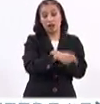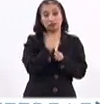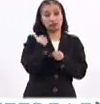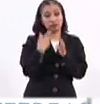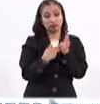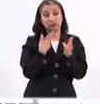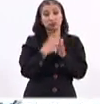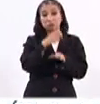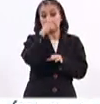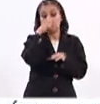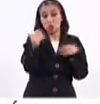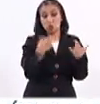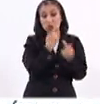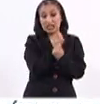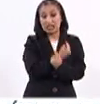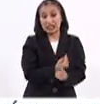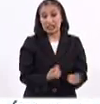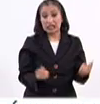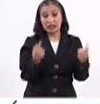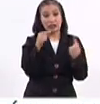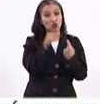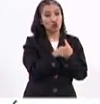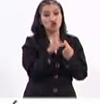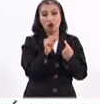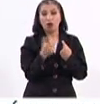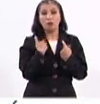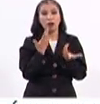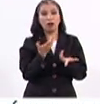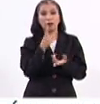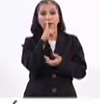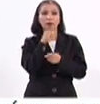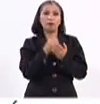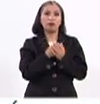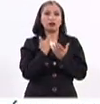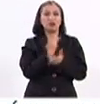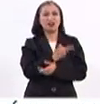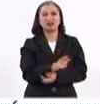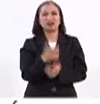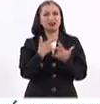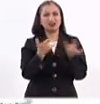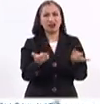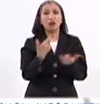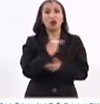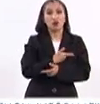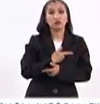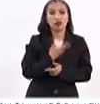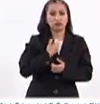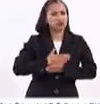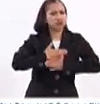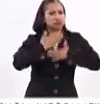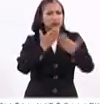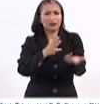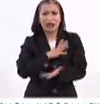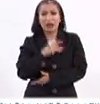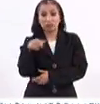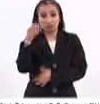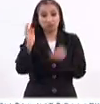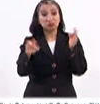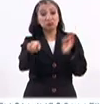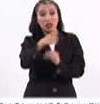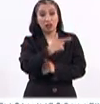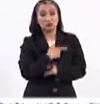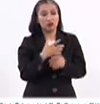clientes muy exigentes, son niños que no se van a ocultar en decirte no me gustó tu cuento o sí me gustó tu cuento, y sin embargo la aceptación